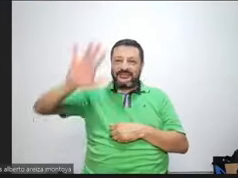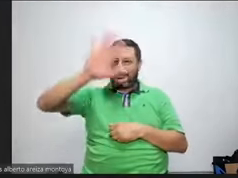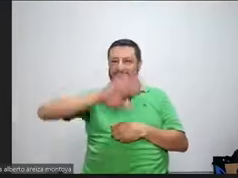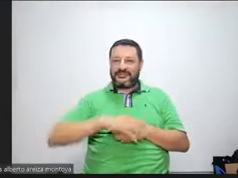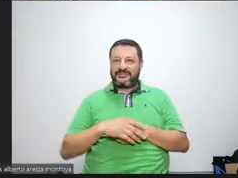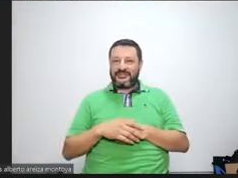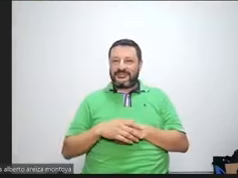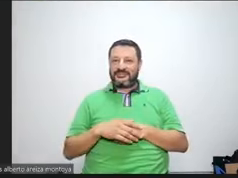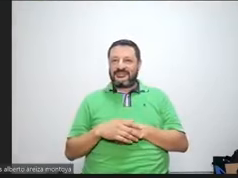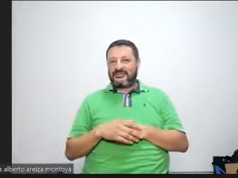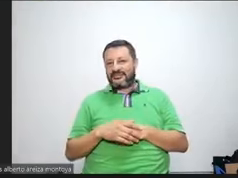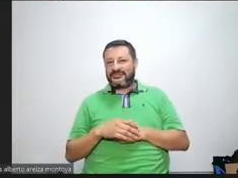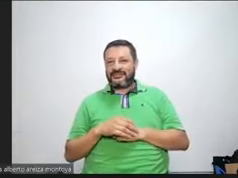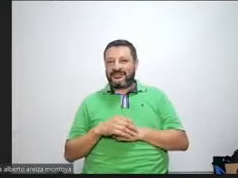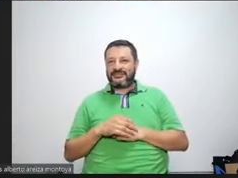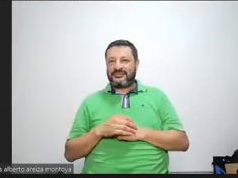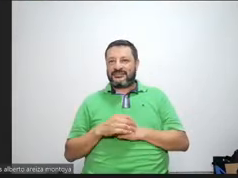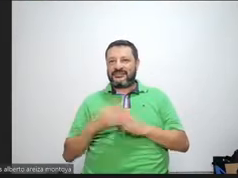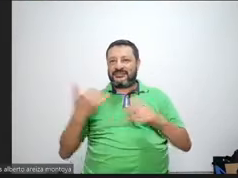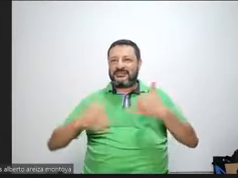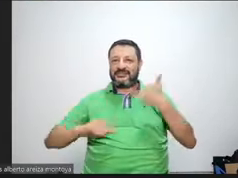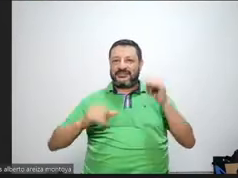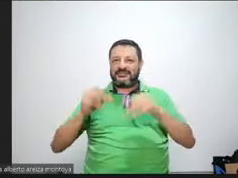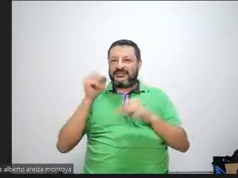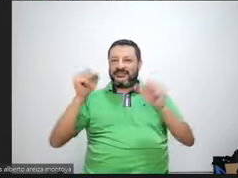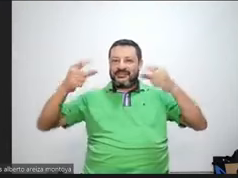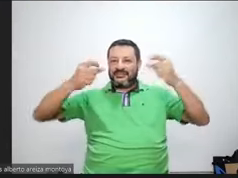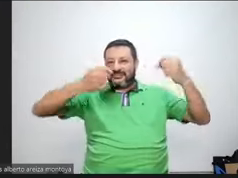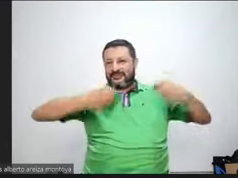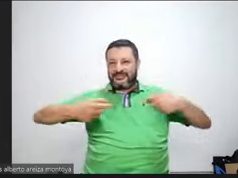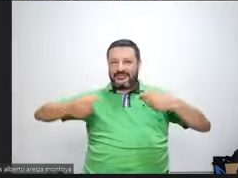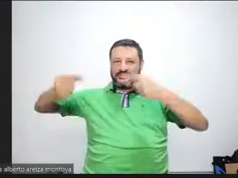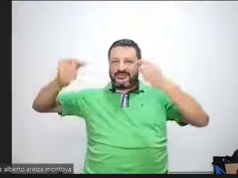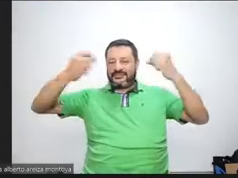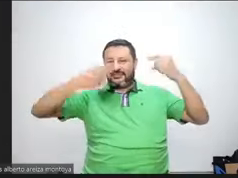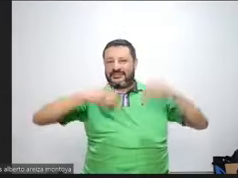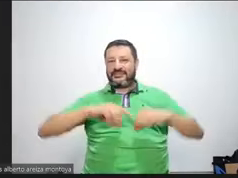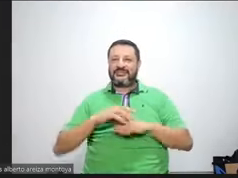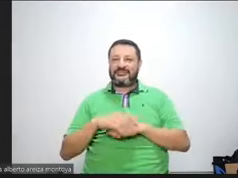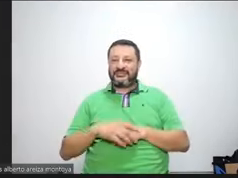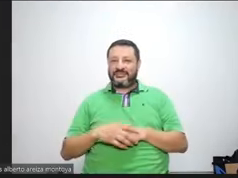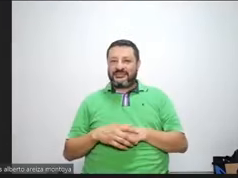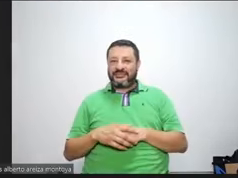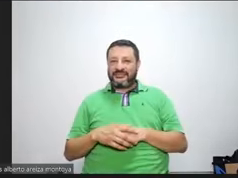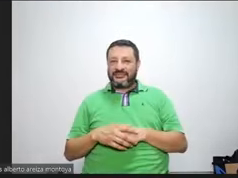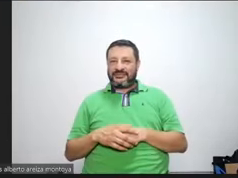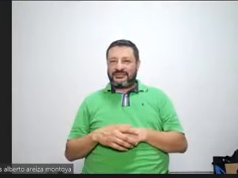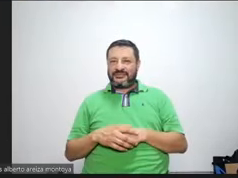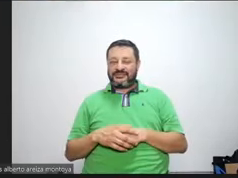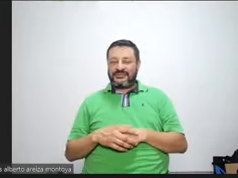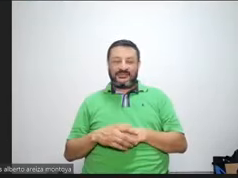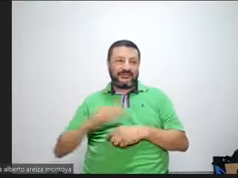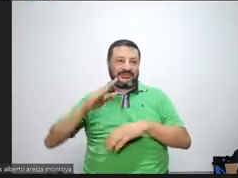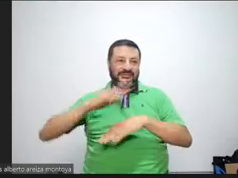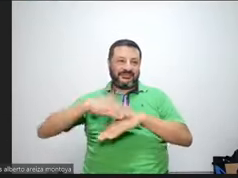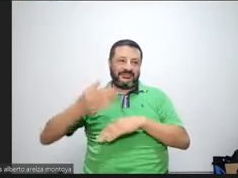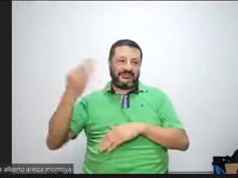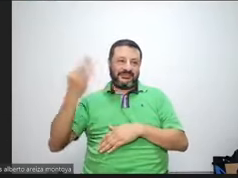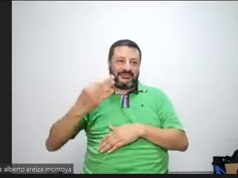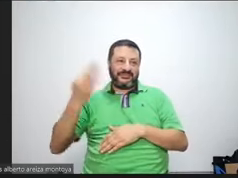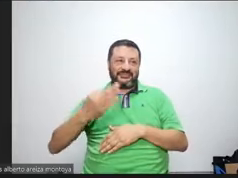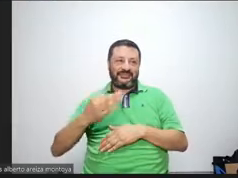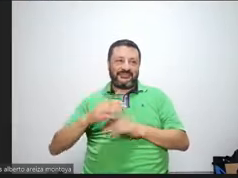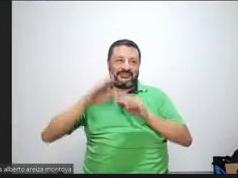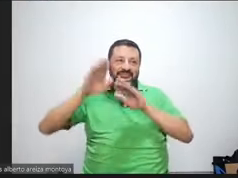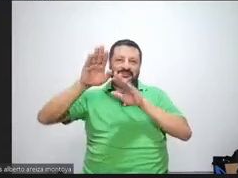deportes que todavía hacen interclubes, en nosotros no. Entonces, igual siempre los seguí representando y